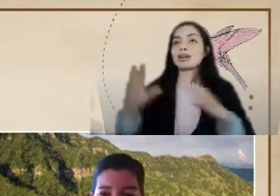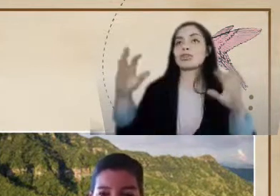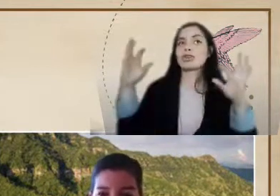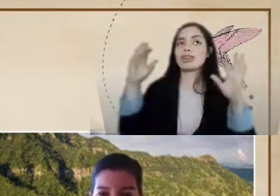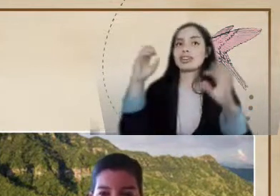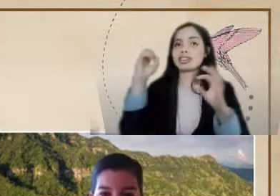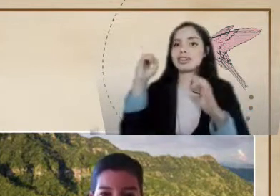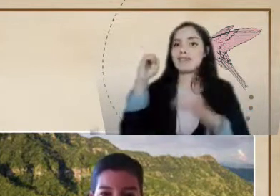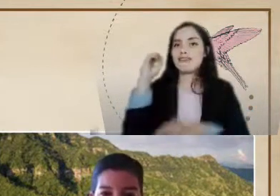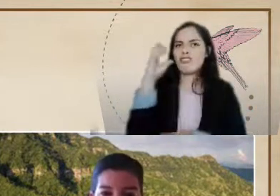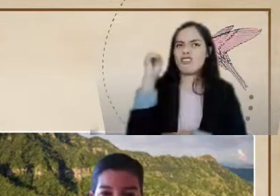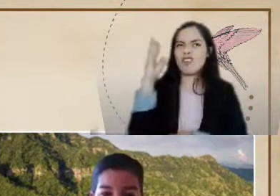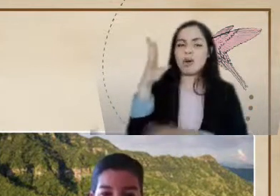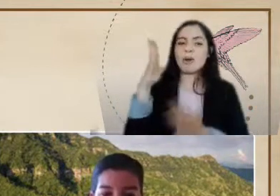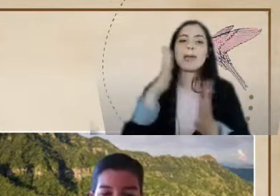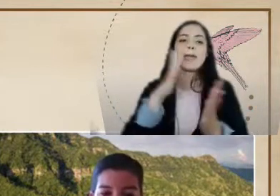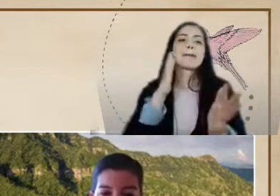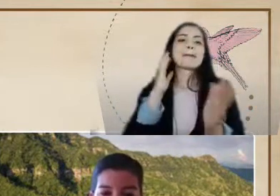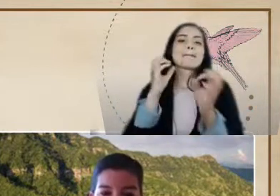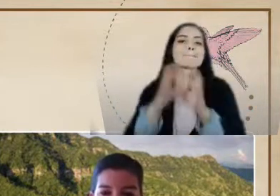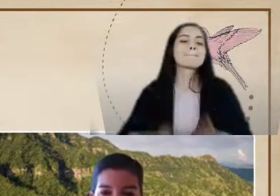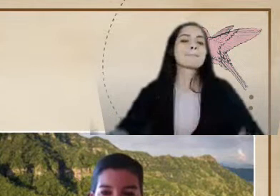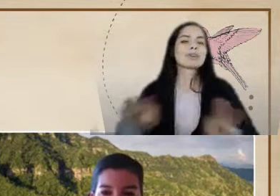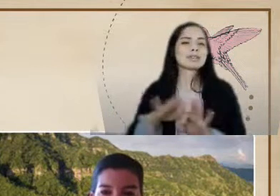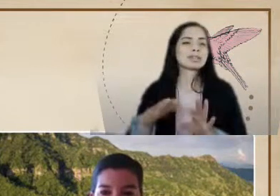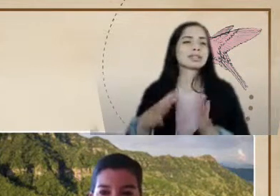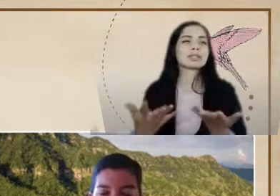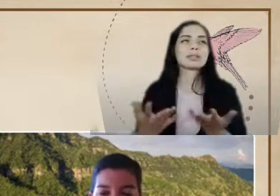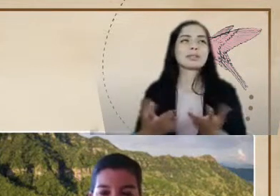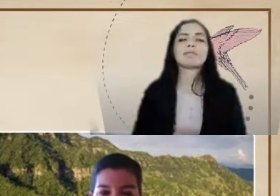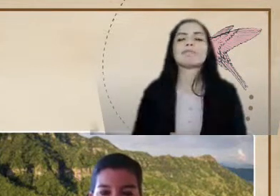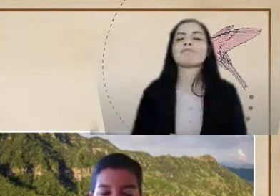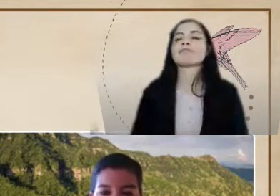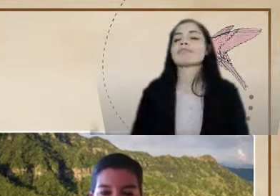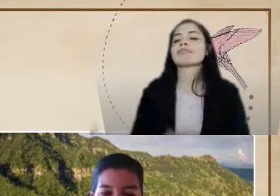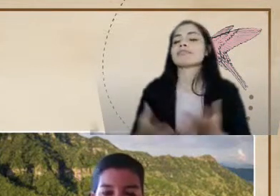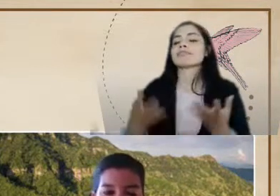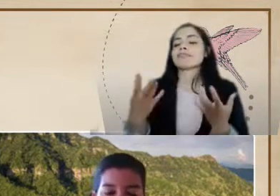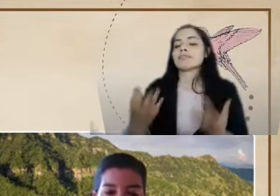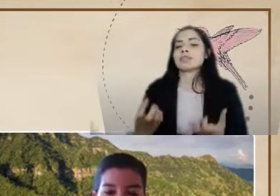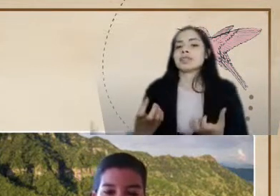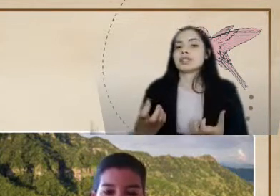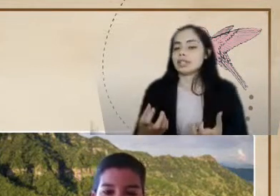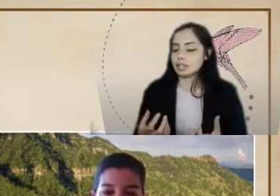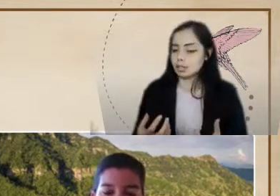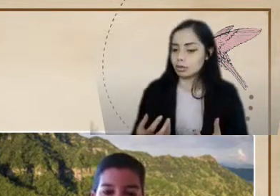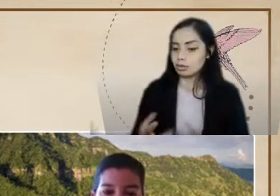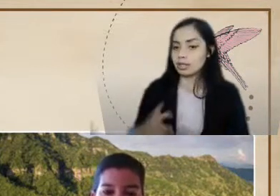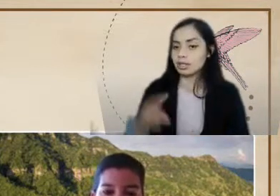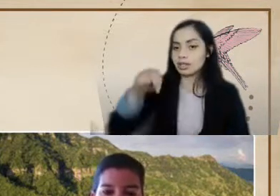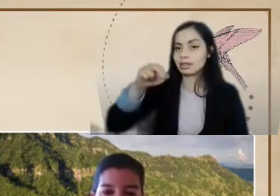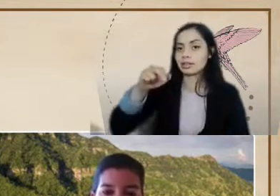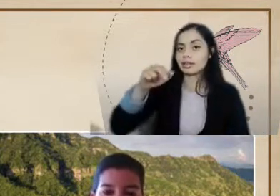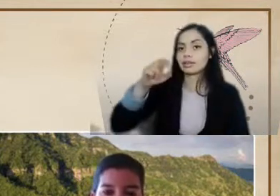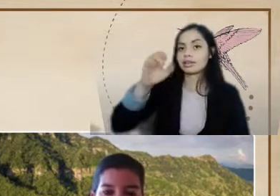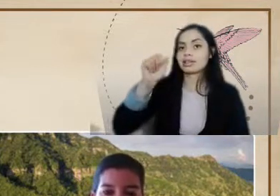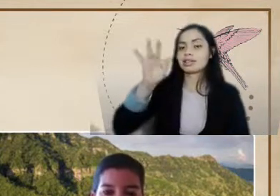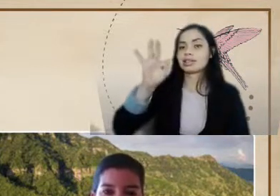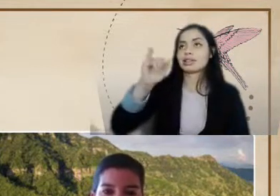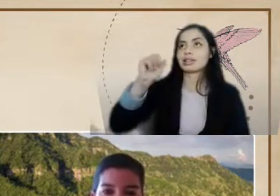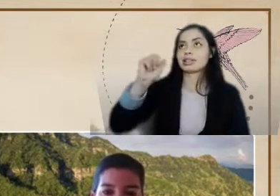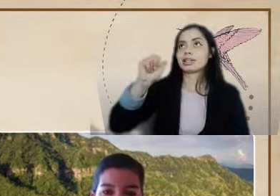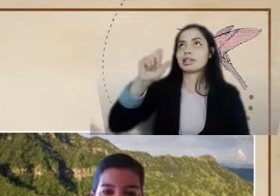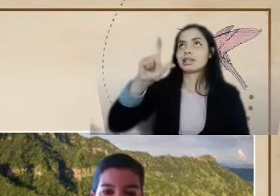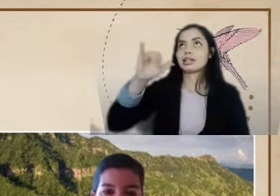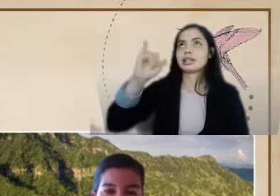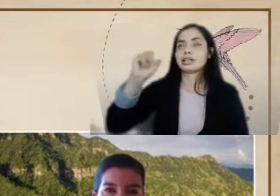Santa Cruz, respecto a las expediciones históricas del Museo Americano de hace más de 100 años que inspiraron ahorita